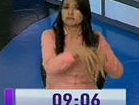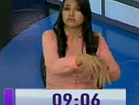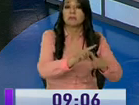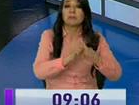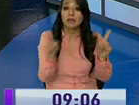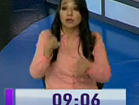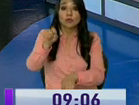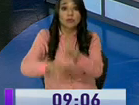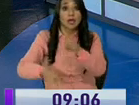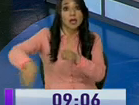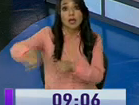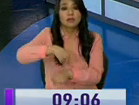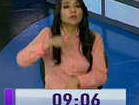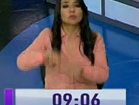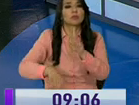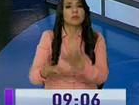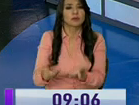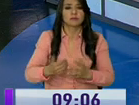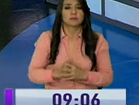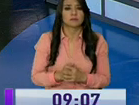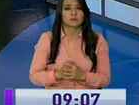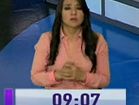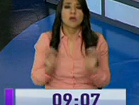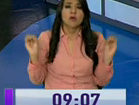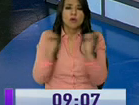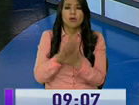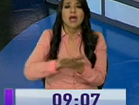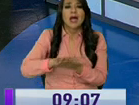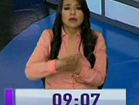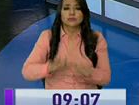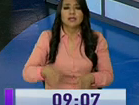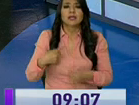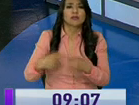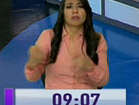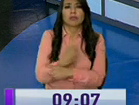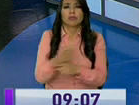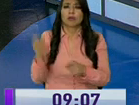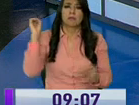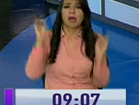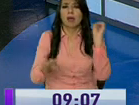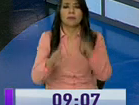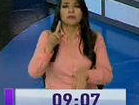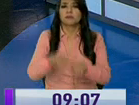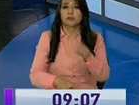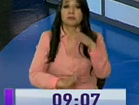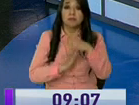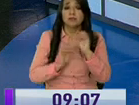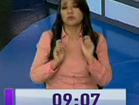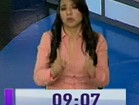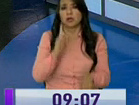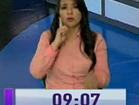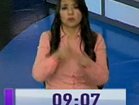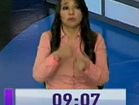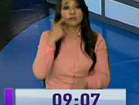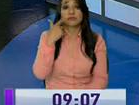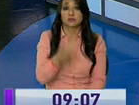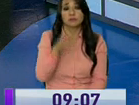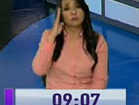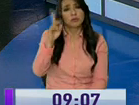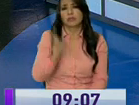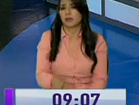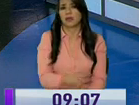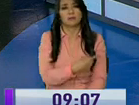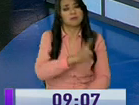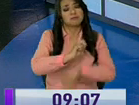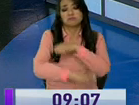la afectación al resto no está bien, más aún generar caos y violencia. Así que llamamos a la paz y evidentemente la fiscalía y la policía te van a